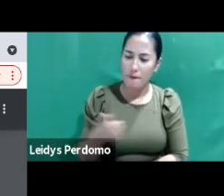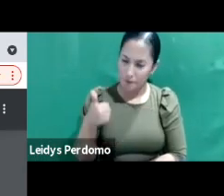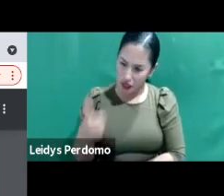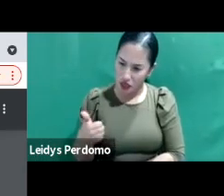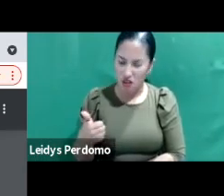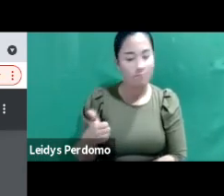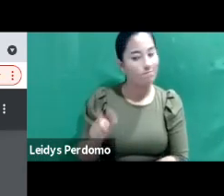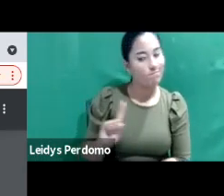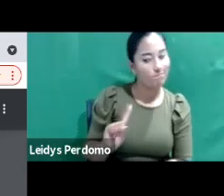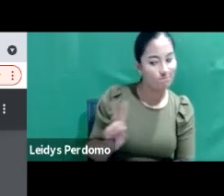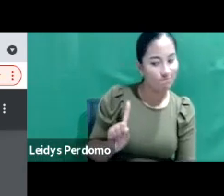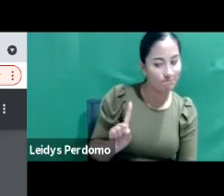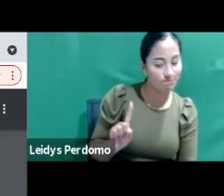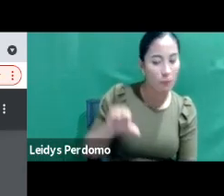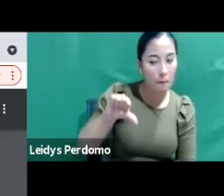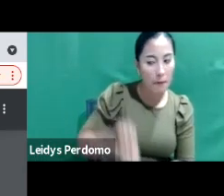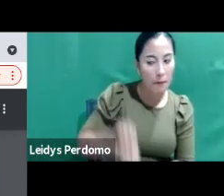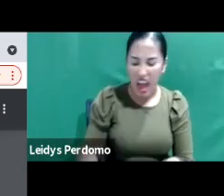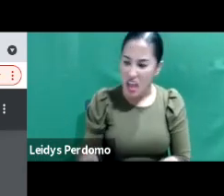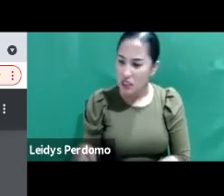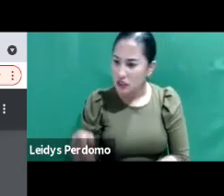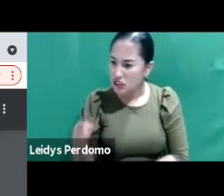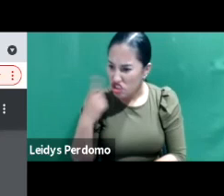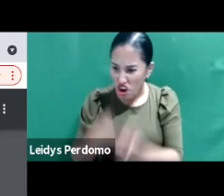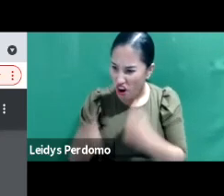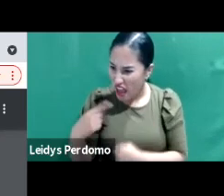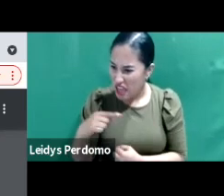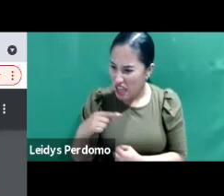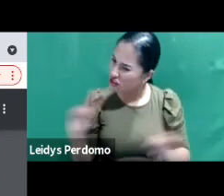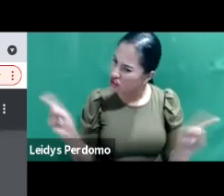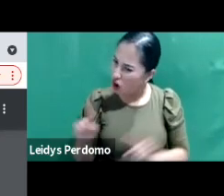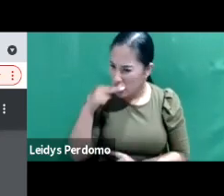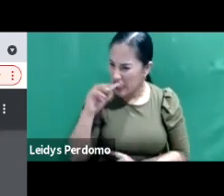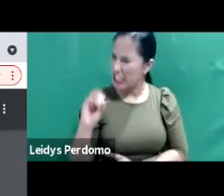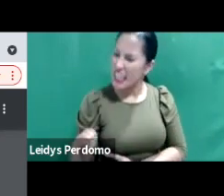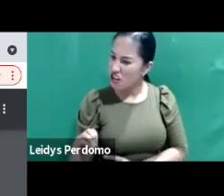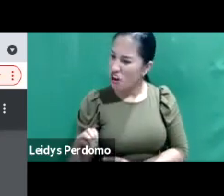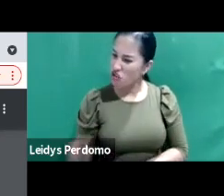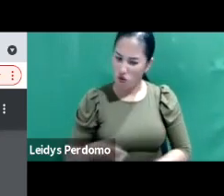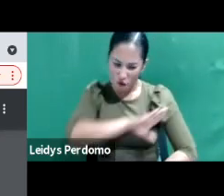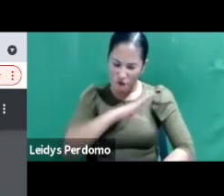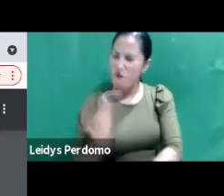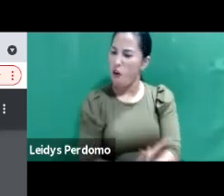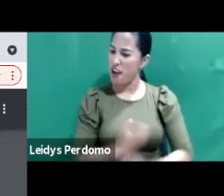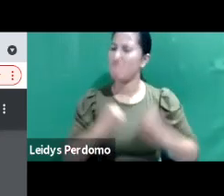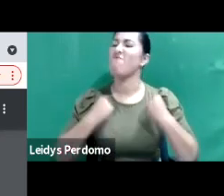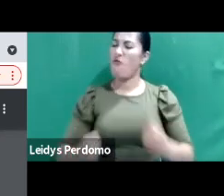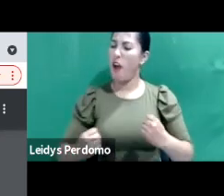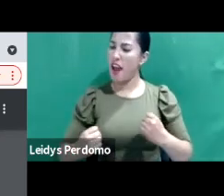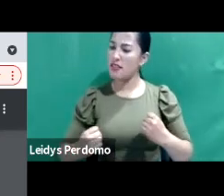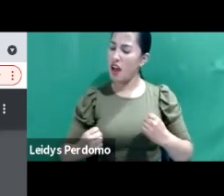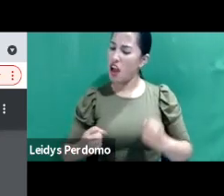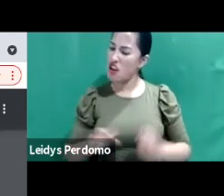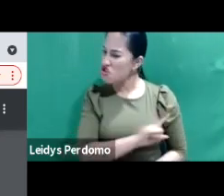el niño llora, ¿cierto? Es que no llore porque tú eres niño, ¿cierto? Es que tienes que ser fuerte, o sea, llénate de valentía